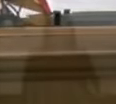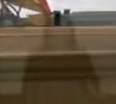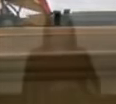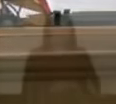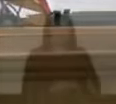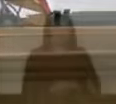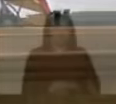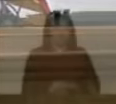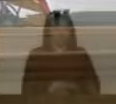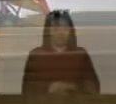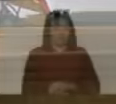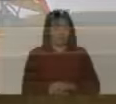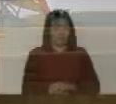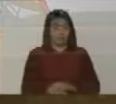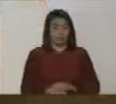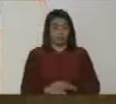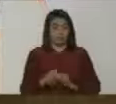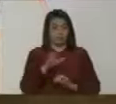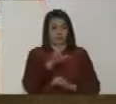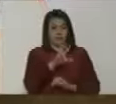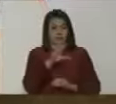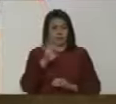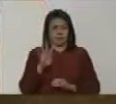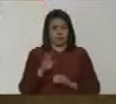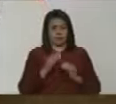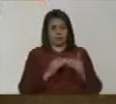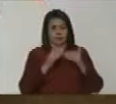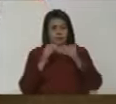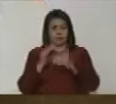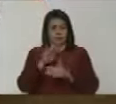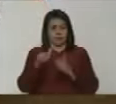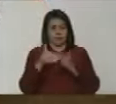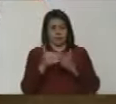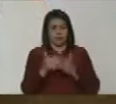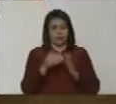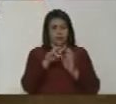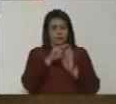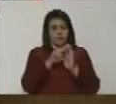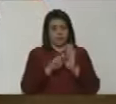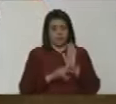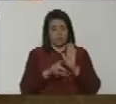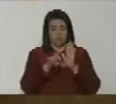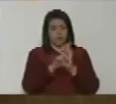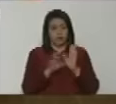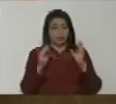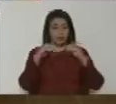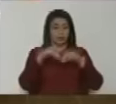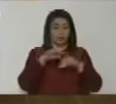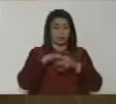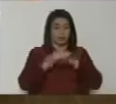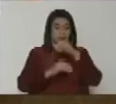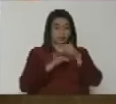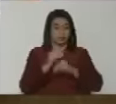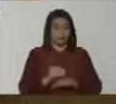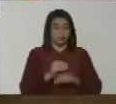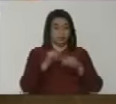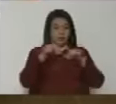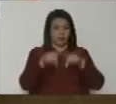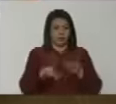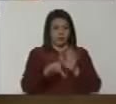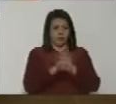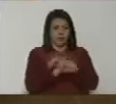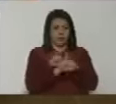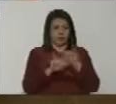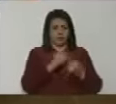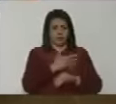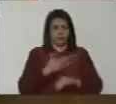Disposición derogatoria. 34. Quedan derogadas todas aquellas disposiciones legales que coliden con las disposiciones de la presente ley. Es